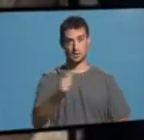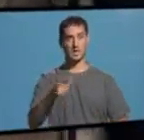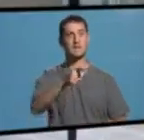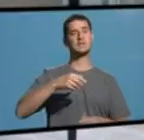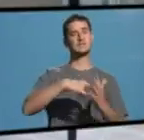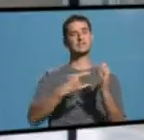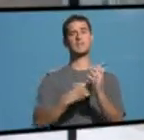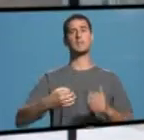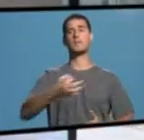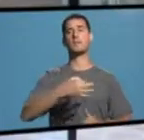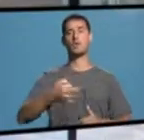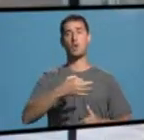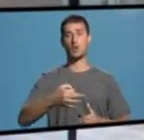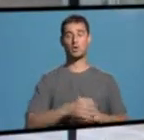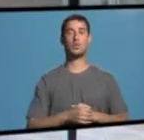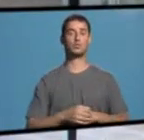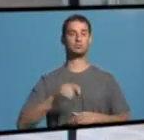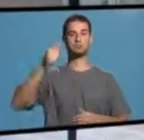biolóxica pioneiro en Galicia.